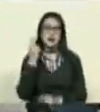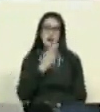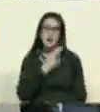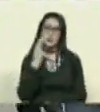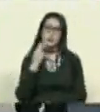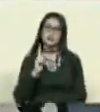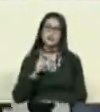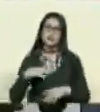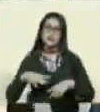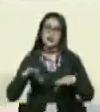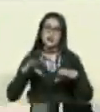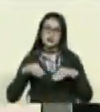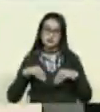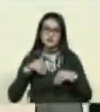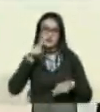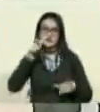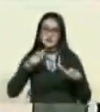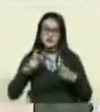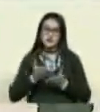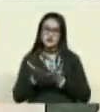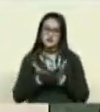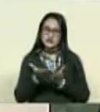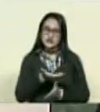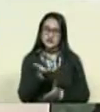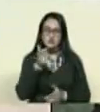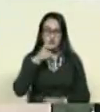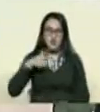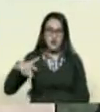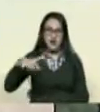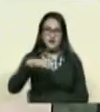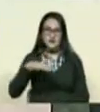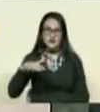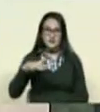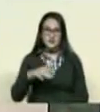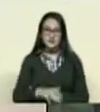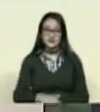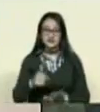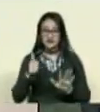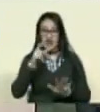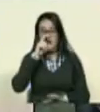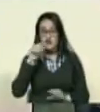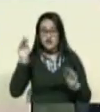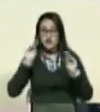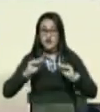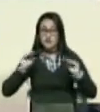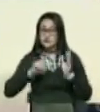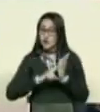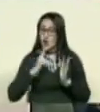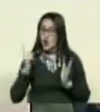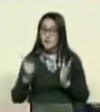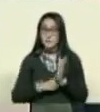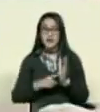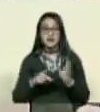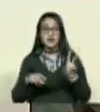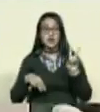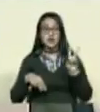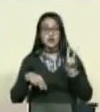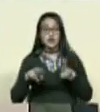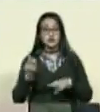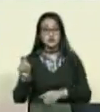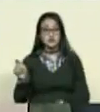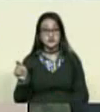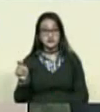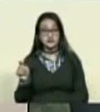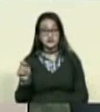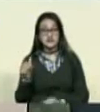que deben asumir estos cadetes en servir al pueblo venezolano. 6 años de formación integral, 12 semestres.